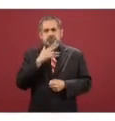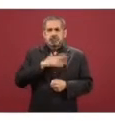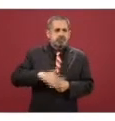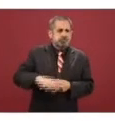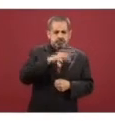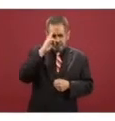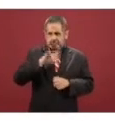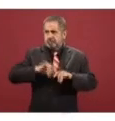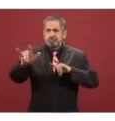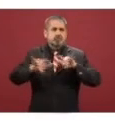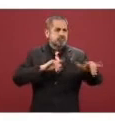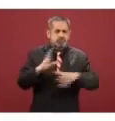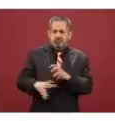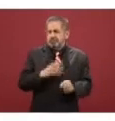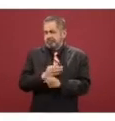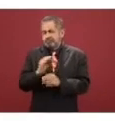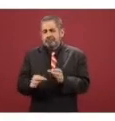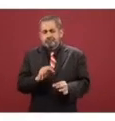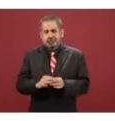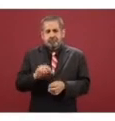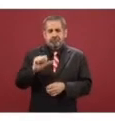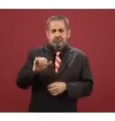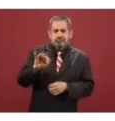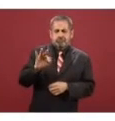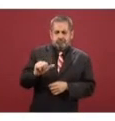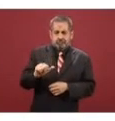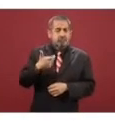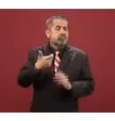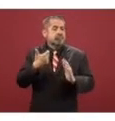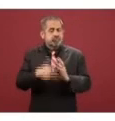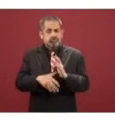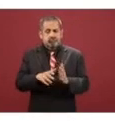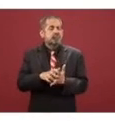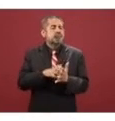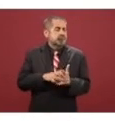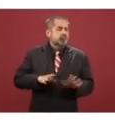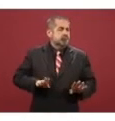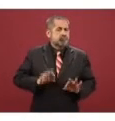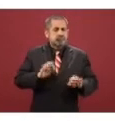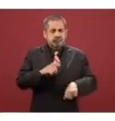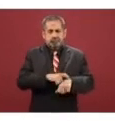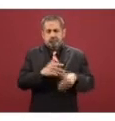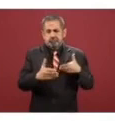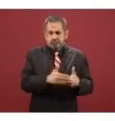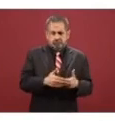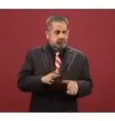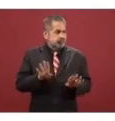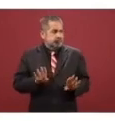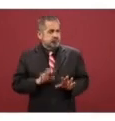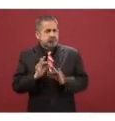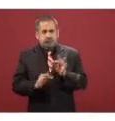México, conforme a las instrucciones presidenciales, a un costo adecuado, a un corto tiempo y apegado a las mejores